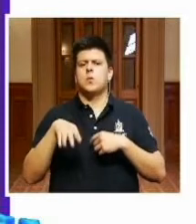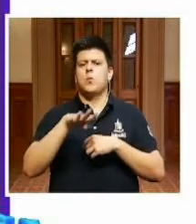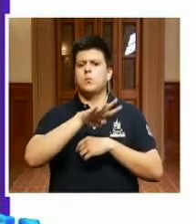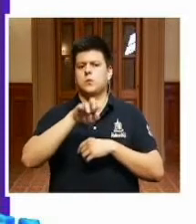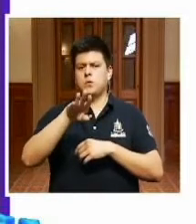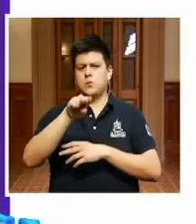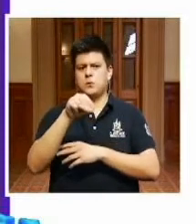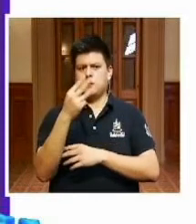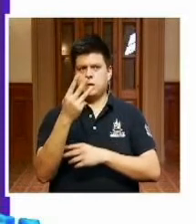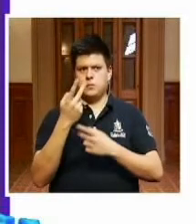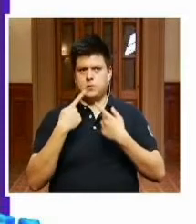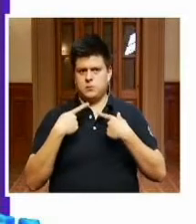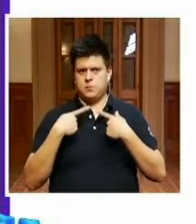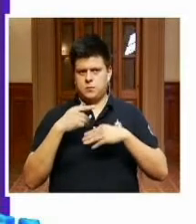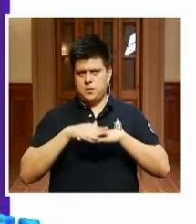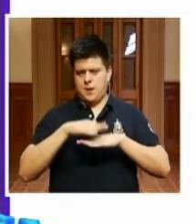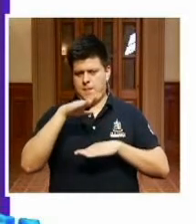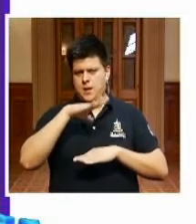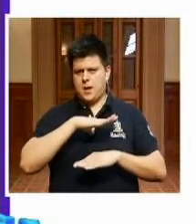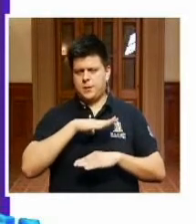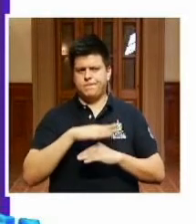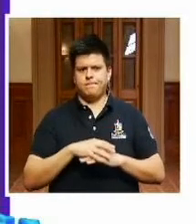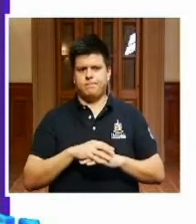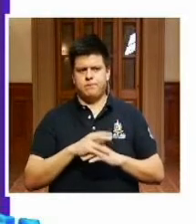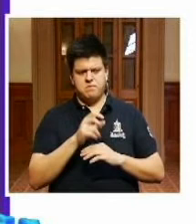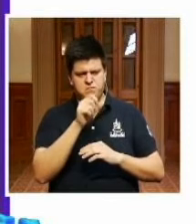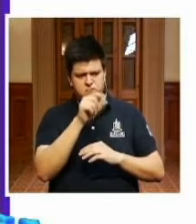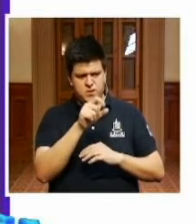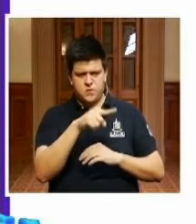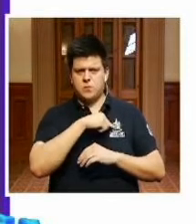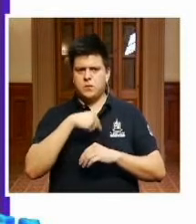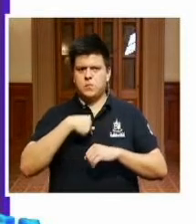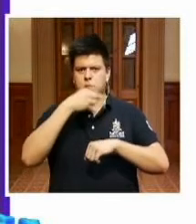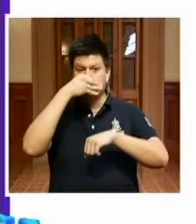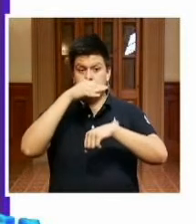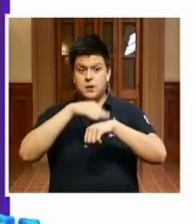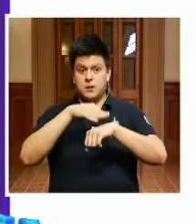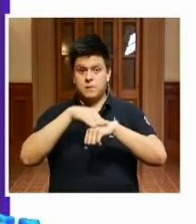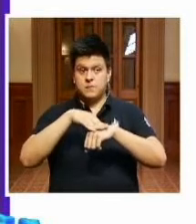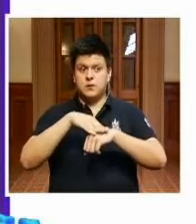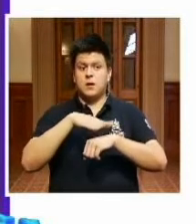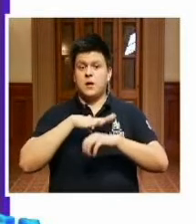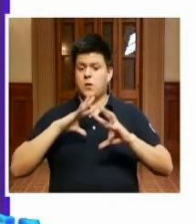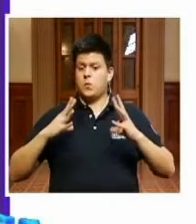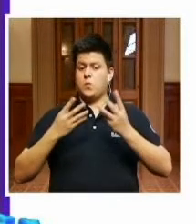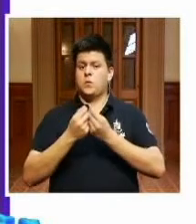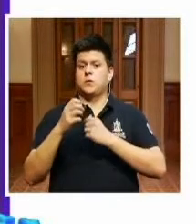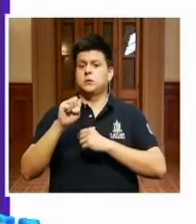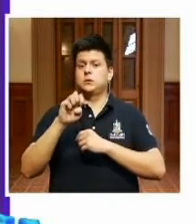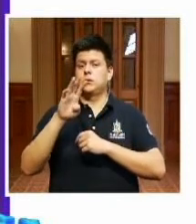493 casos más. Con estos casos que hoy le reportamos, tenemos